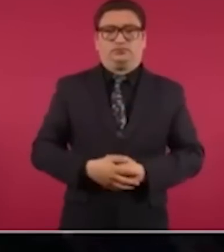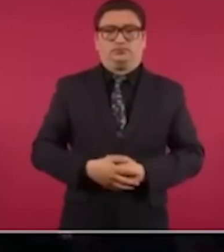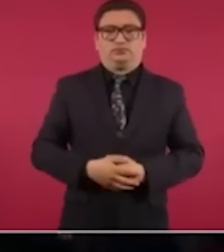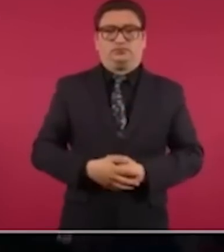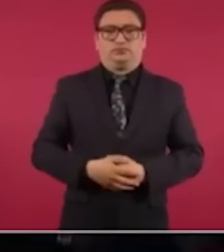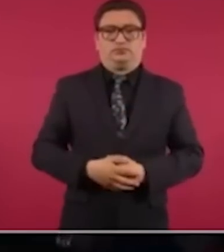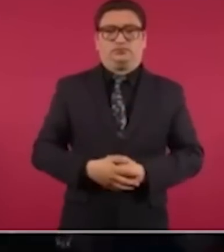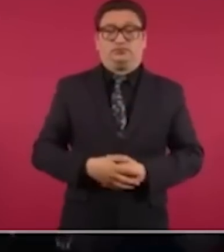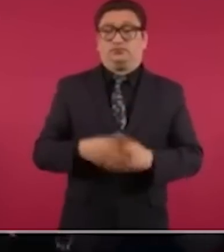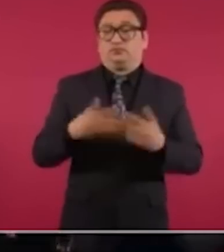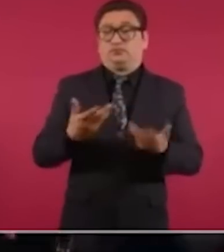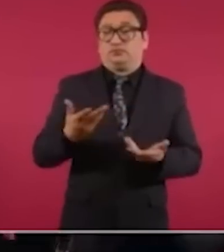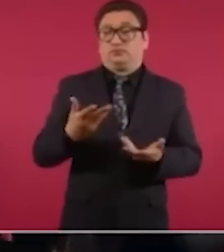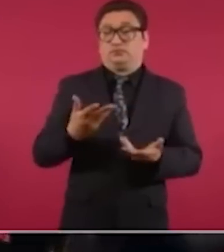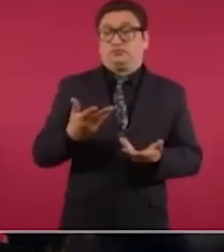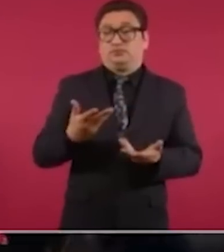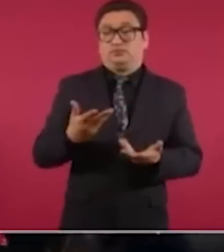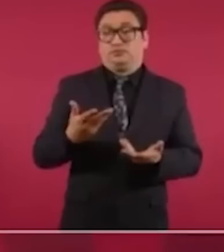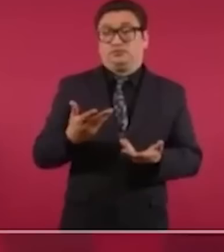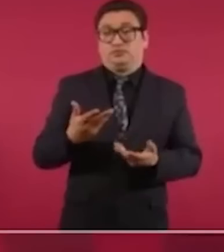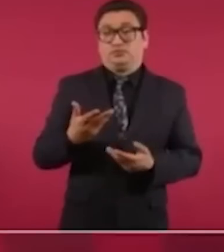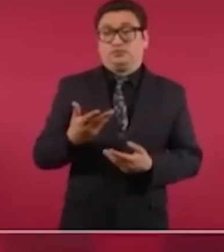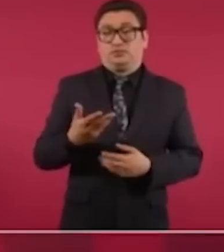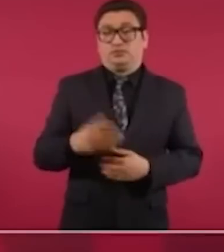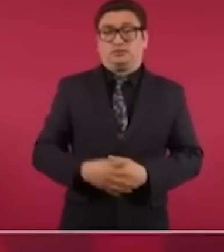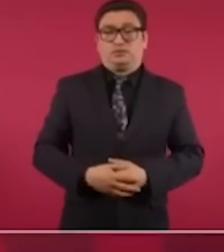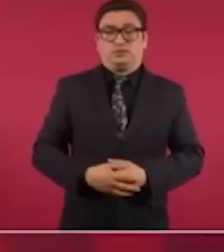pero pues este